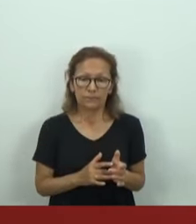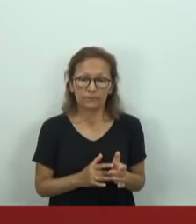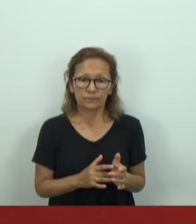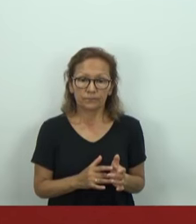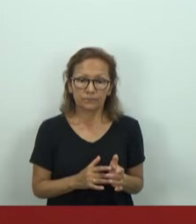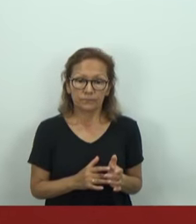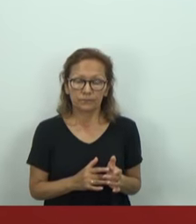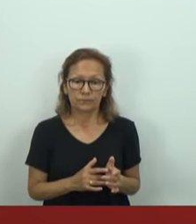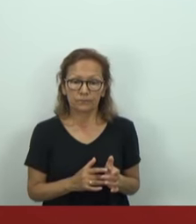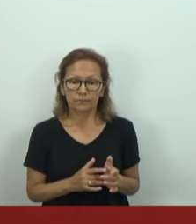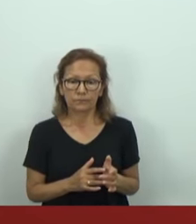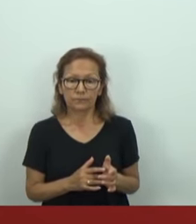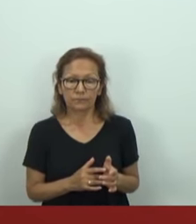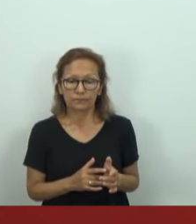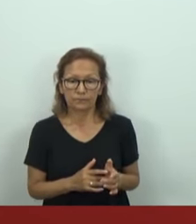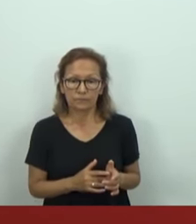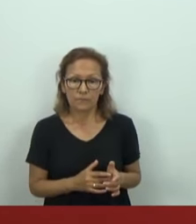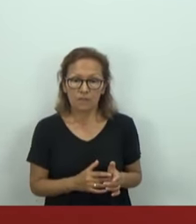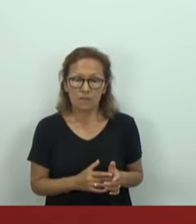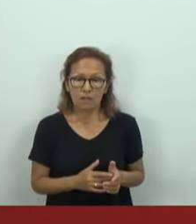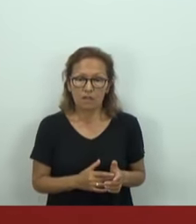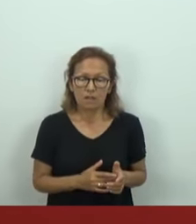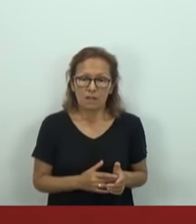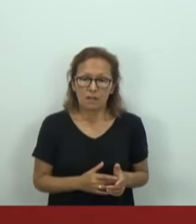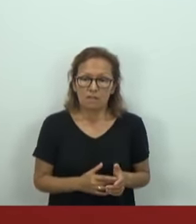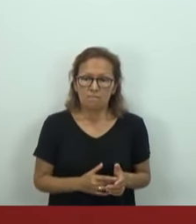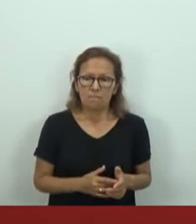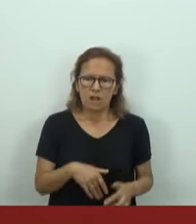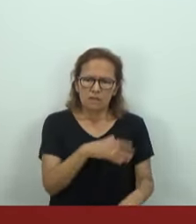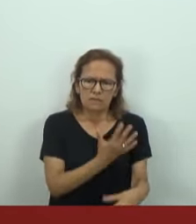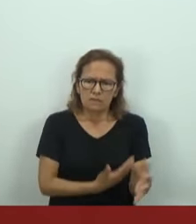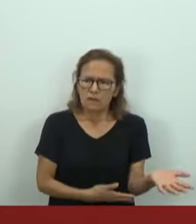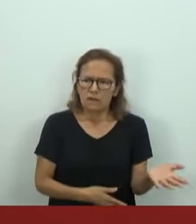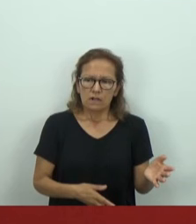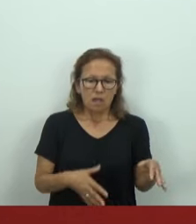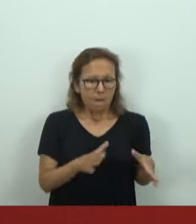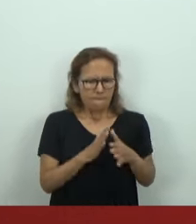fue la primera vez desde miles y miles y miles y miles de años,